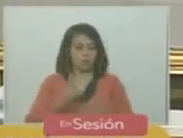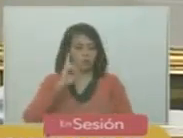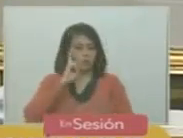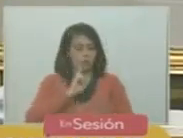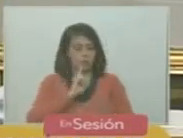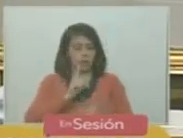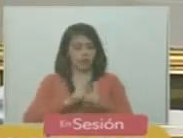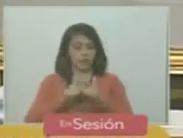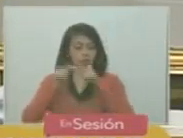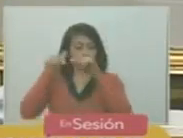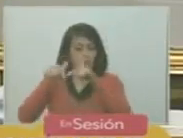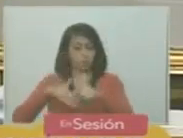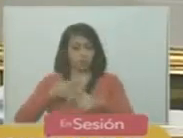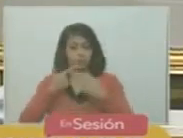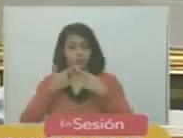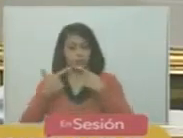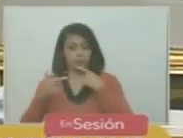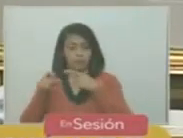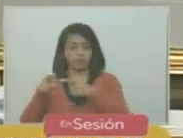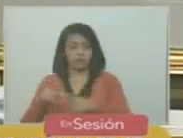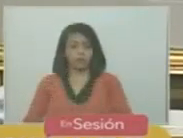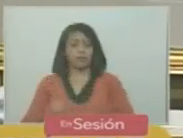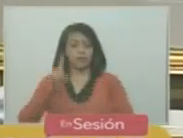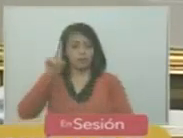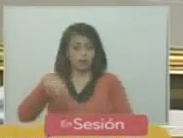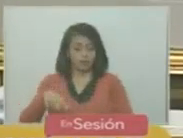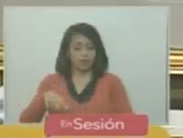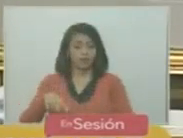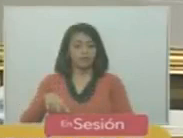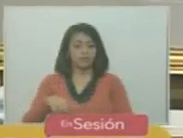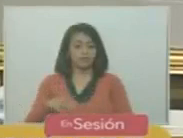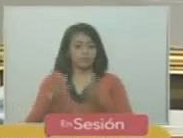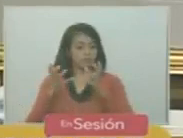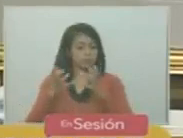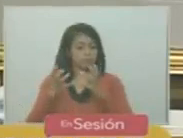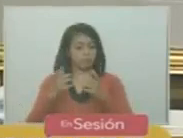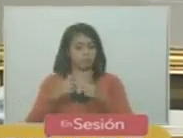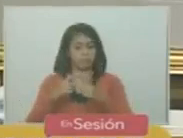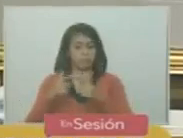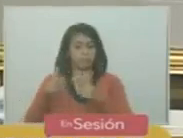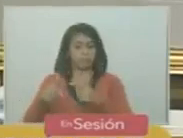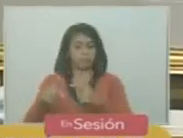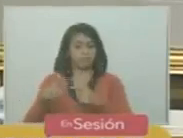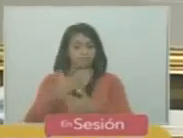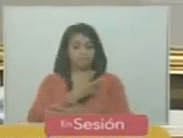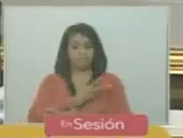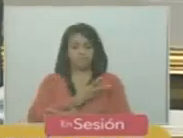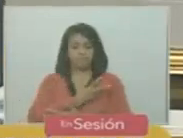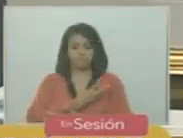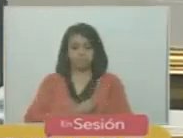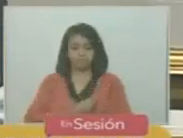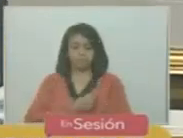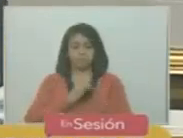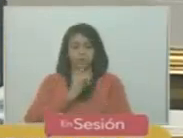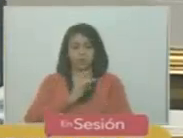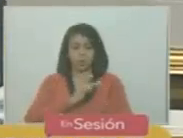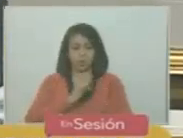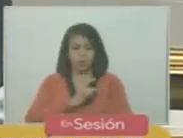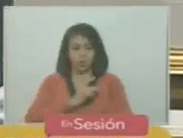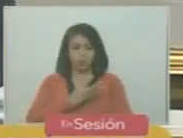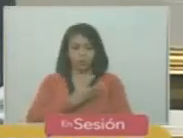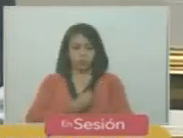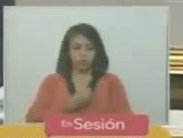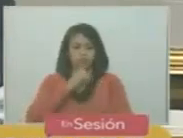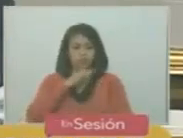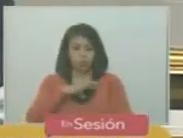Y por eso hoy podemos decir que además de que se agolpan las nostalgias y las anécdotas,